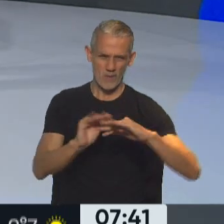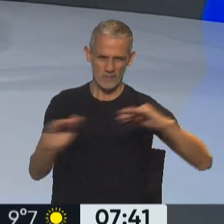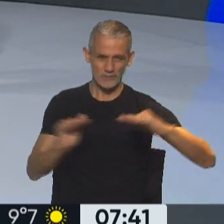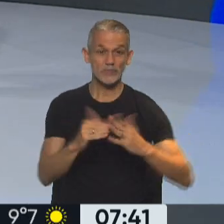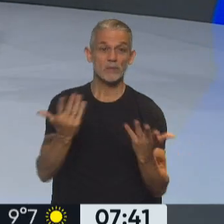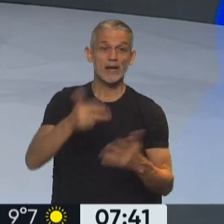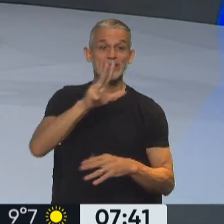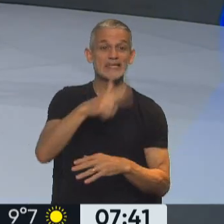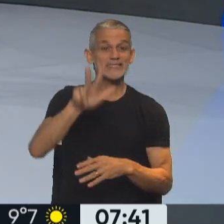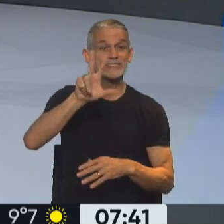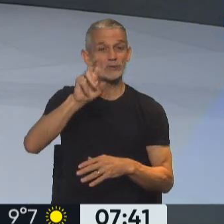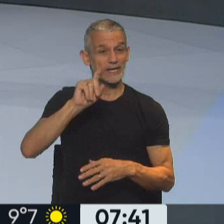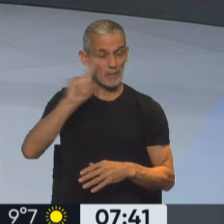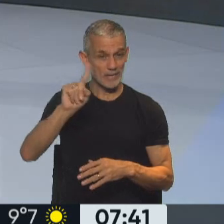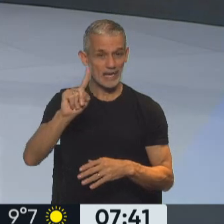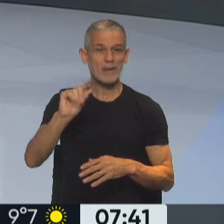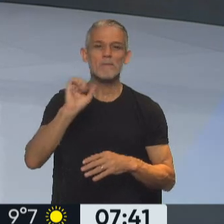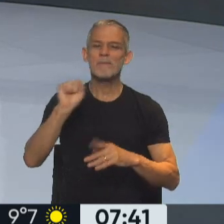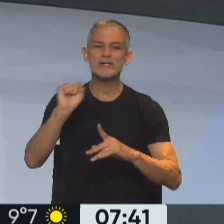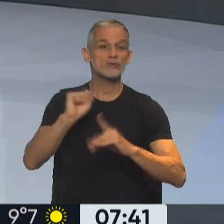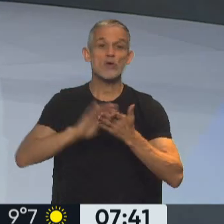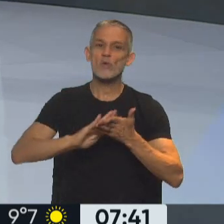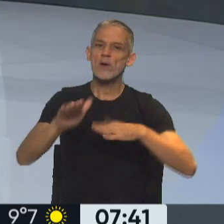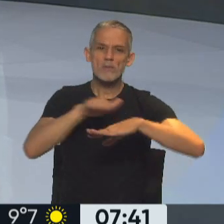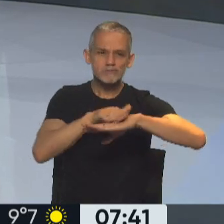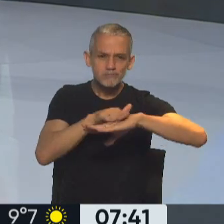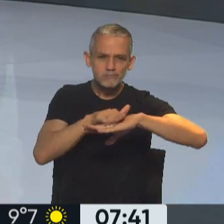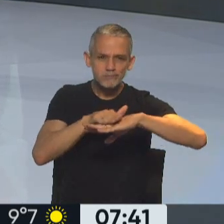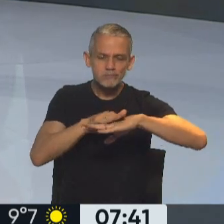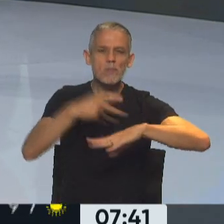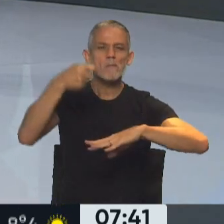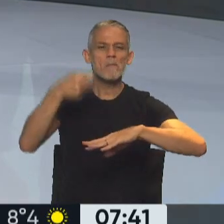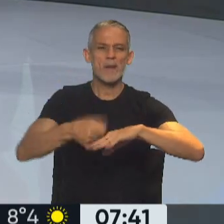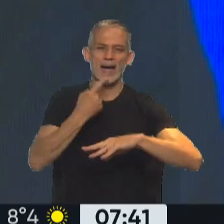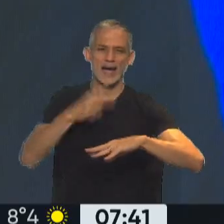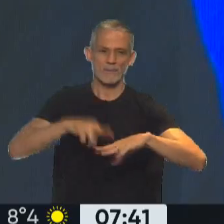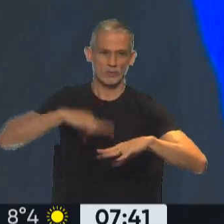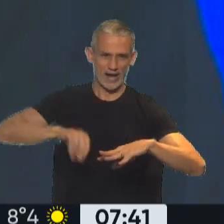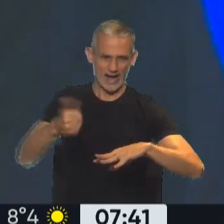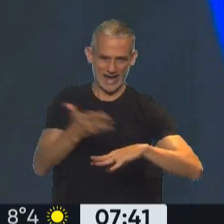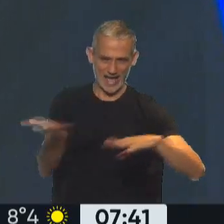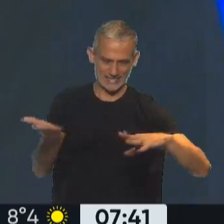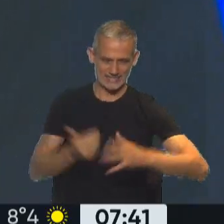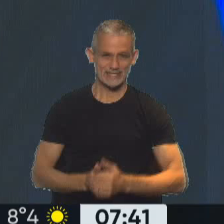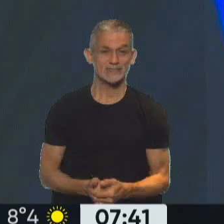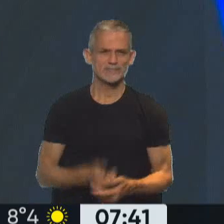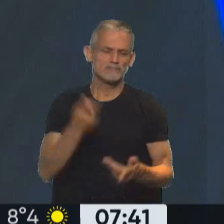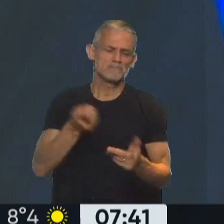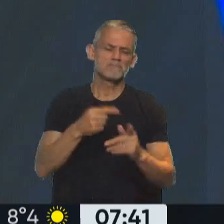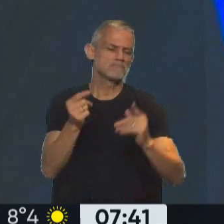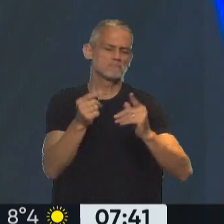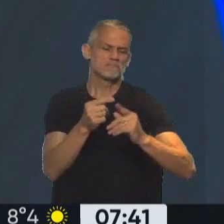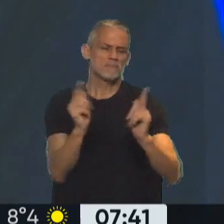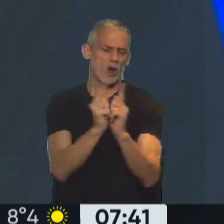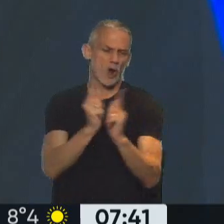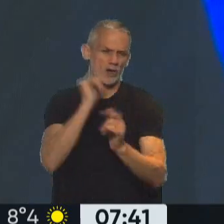A ver, 330 mil pesos es el nuevo piso del impuesto a las ganancias. Una vez rapidito, para contextualizar,